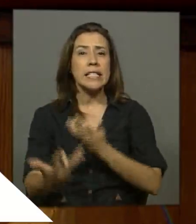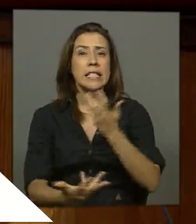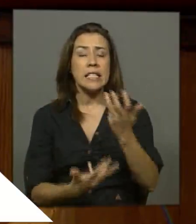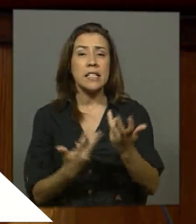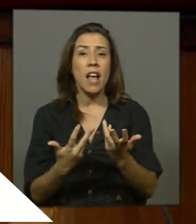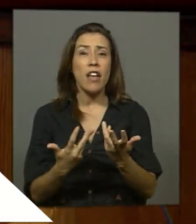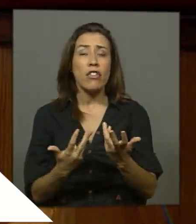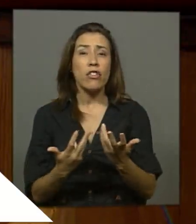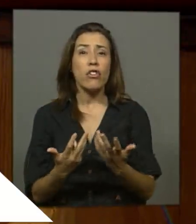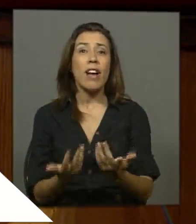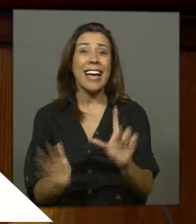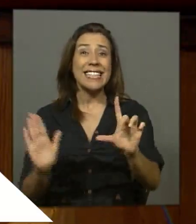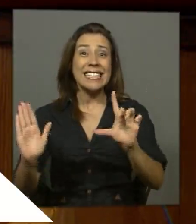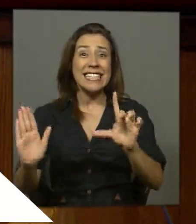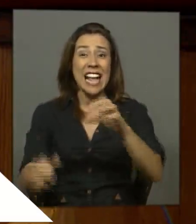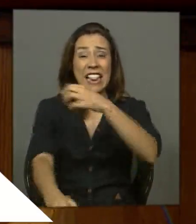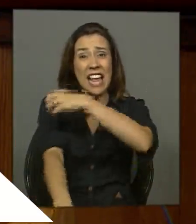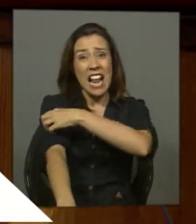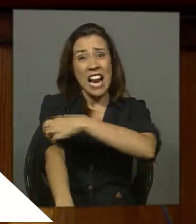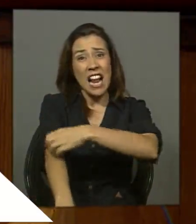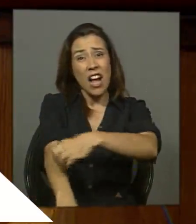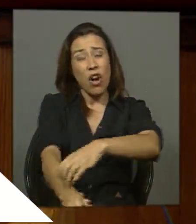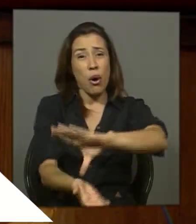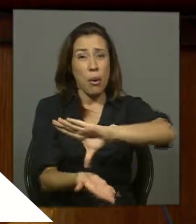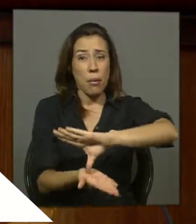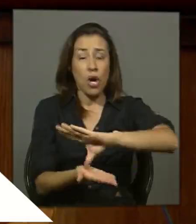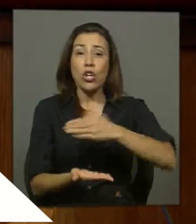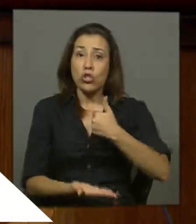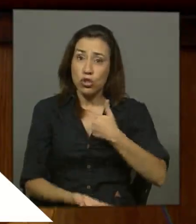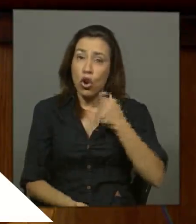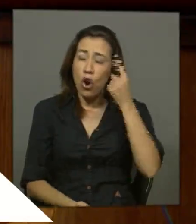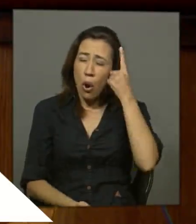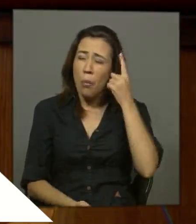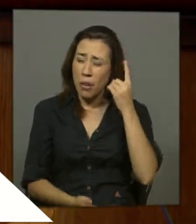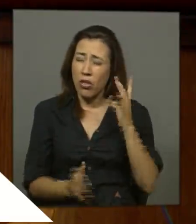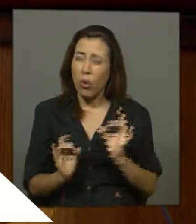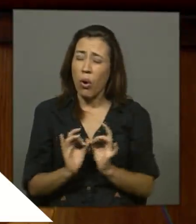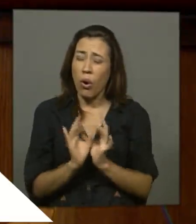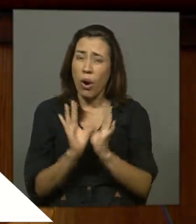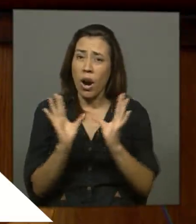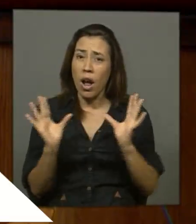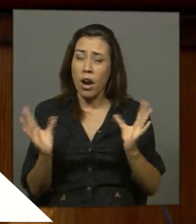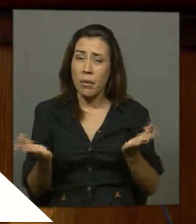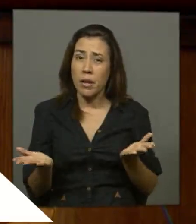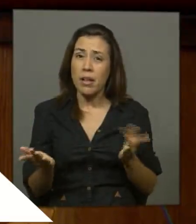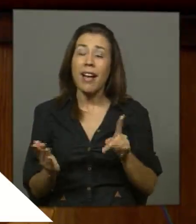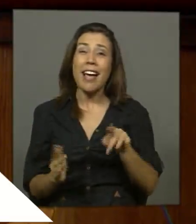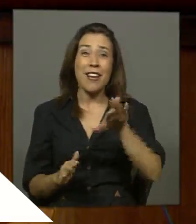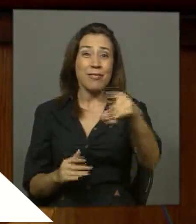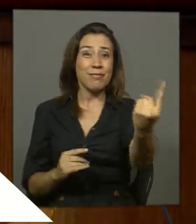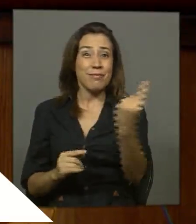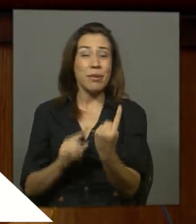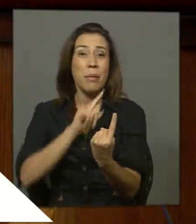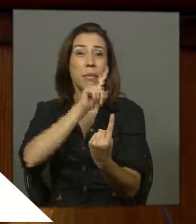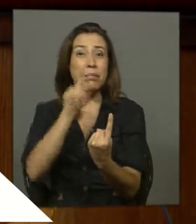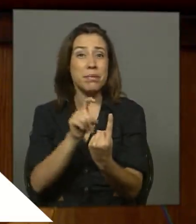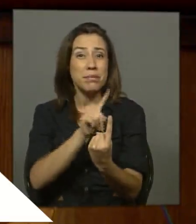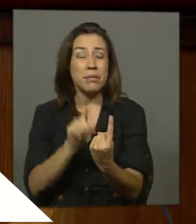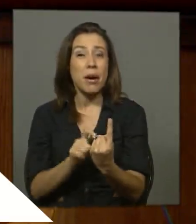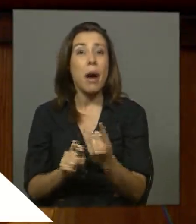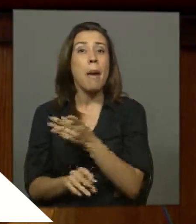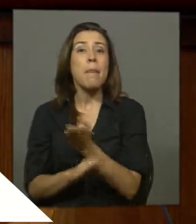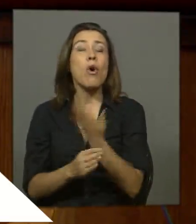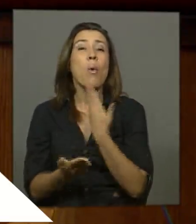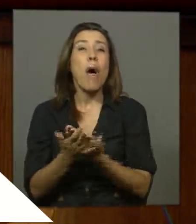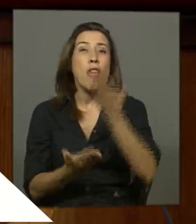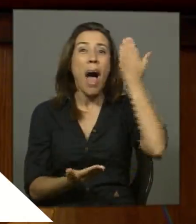asolando a siete regiones del país Yo entiendo perfectamente que la interpelación fue solicitada cuando esta